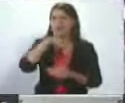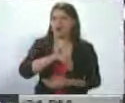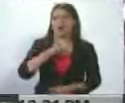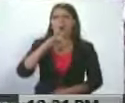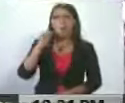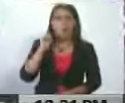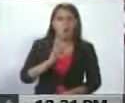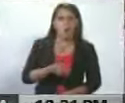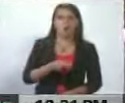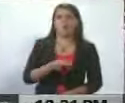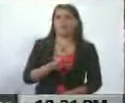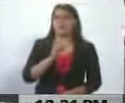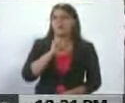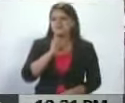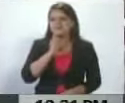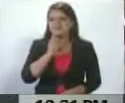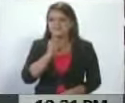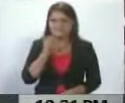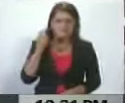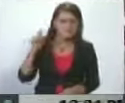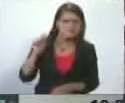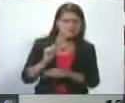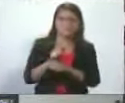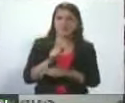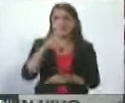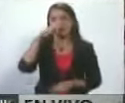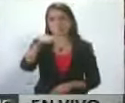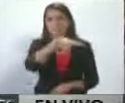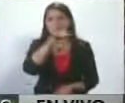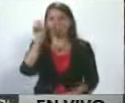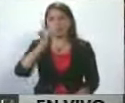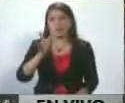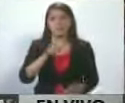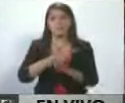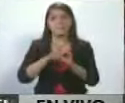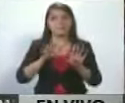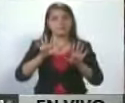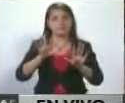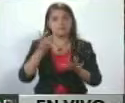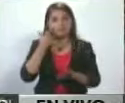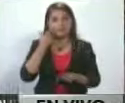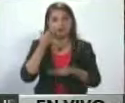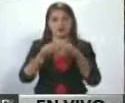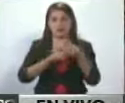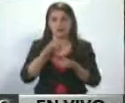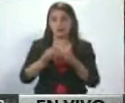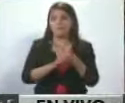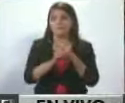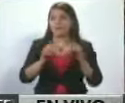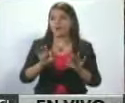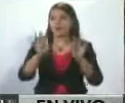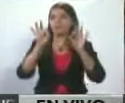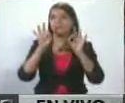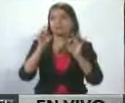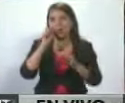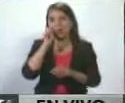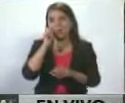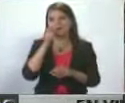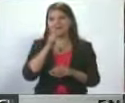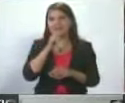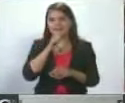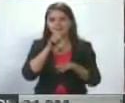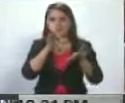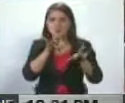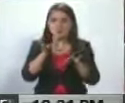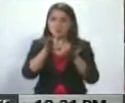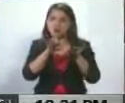de rencor por el pueblo venezolano. Porque miren lo que están haciendo ellos, y él específicamente, cultivando el odio